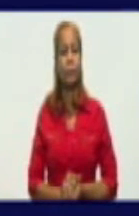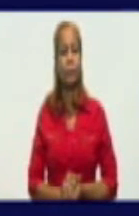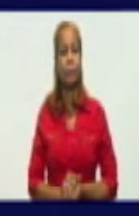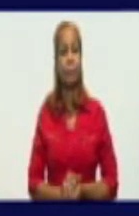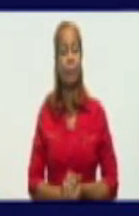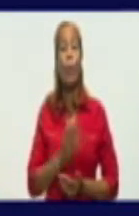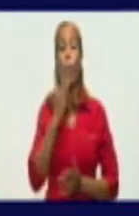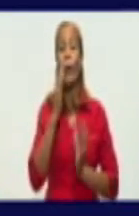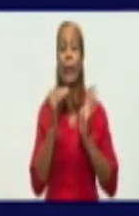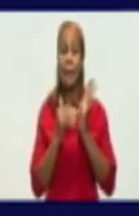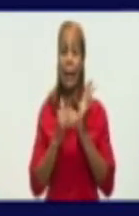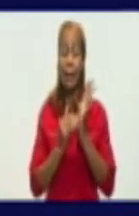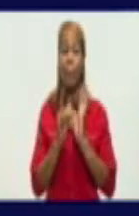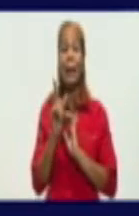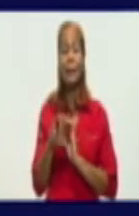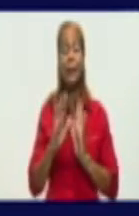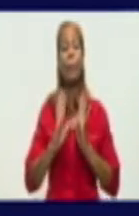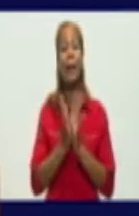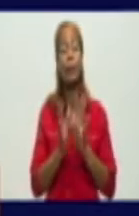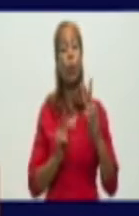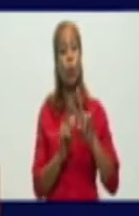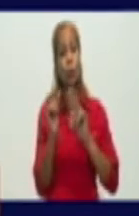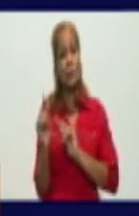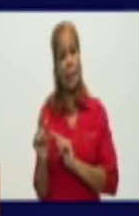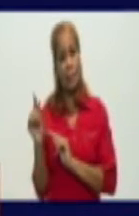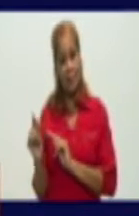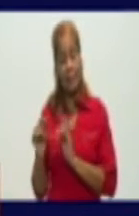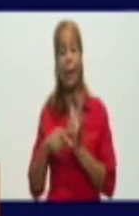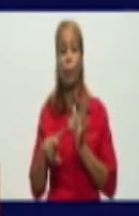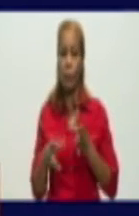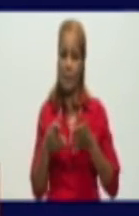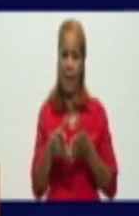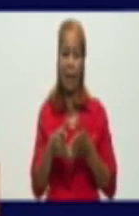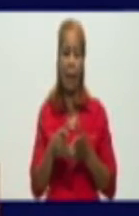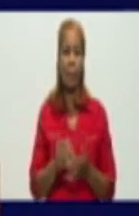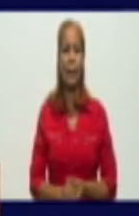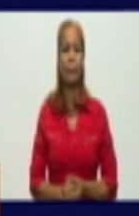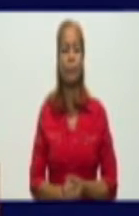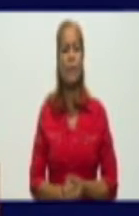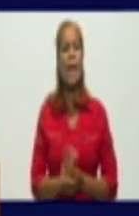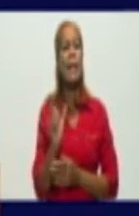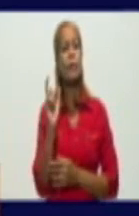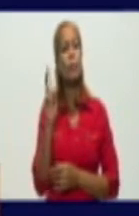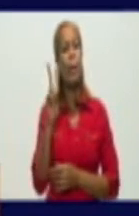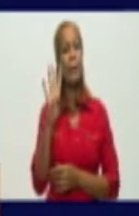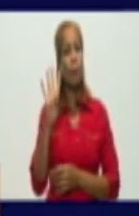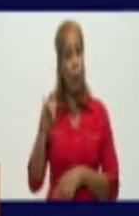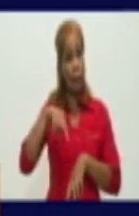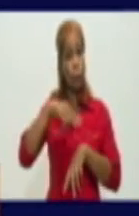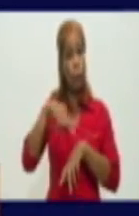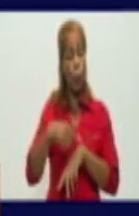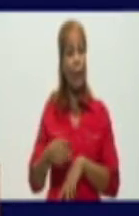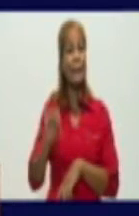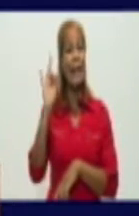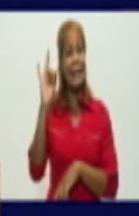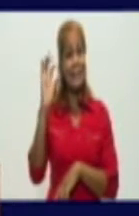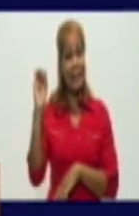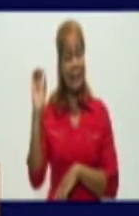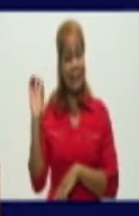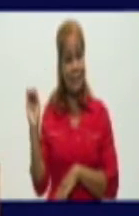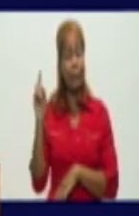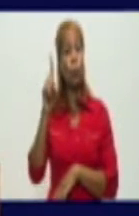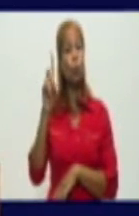Sí, buenas tardes, Junel, para ti y para todos los televidentes de la provincia de Granma. En las últimas 24 horas de las 712